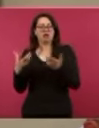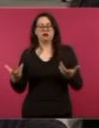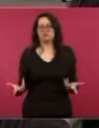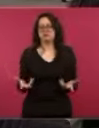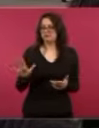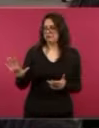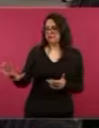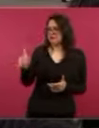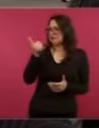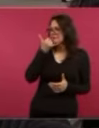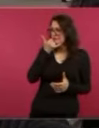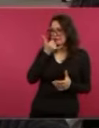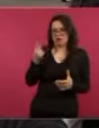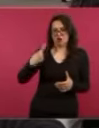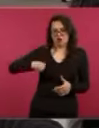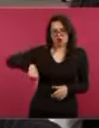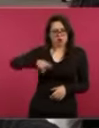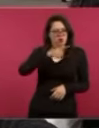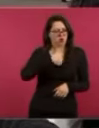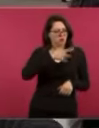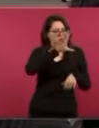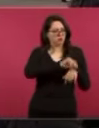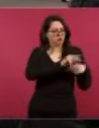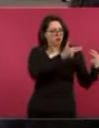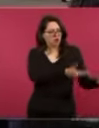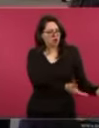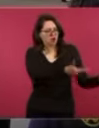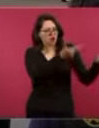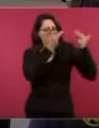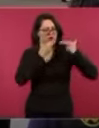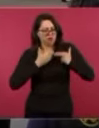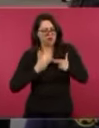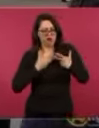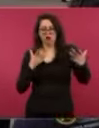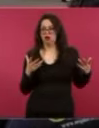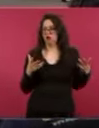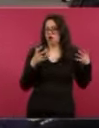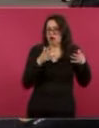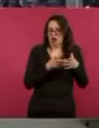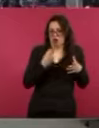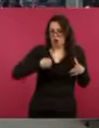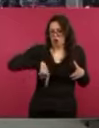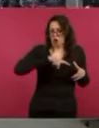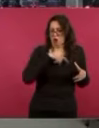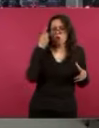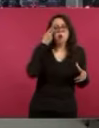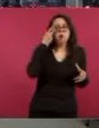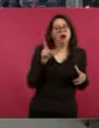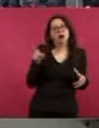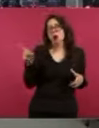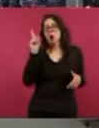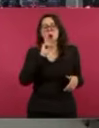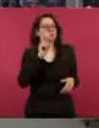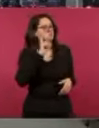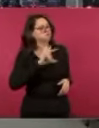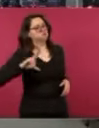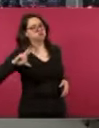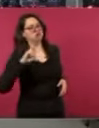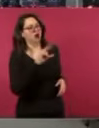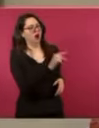con licencia de los verdaderos herederos, están trayendo de regreso al icónico Calimán. La señora exhibe